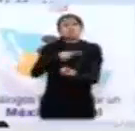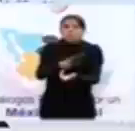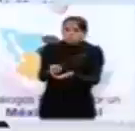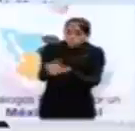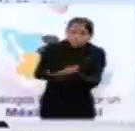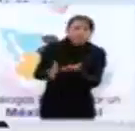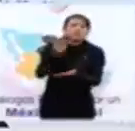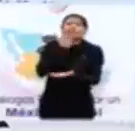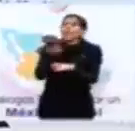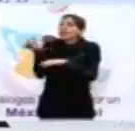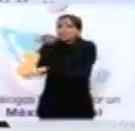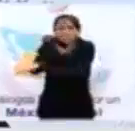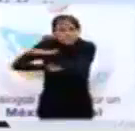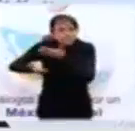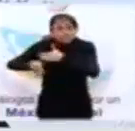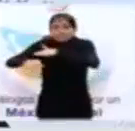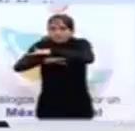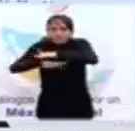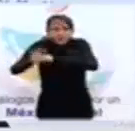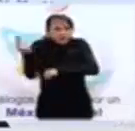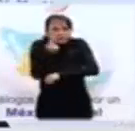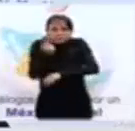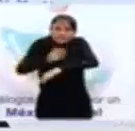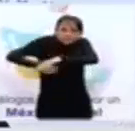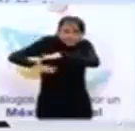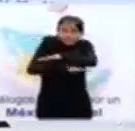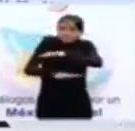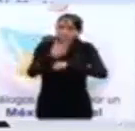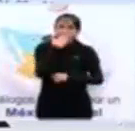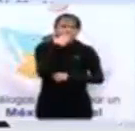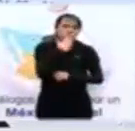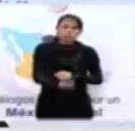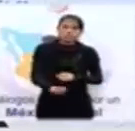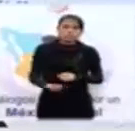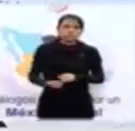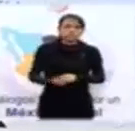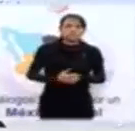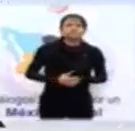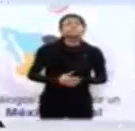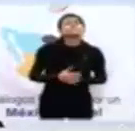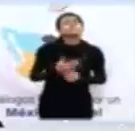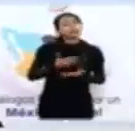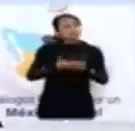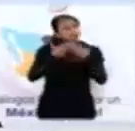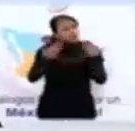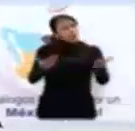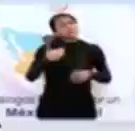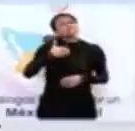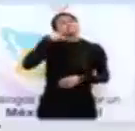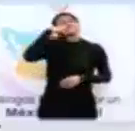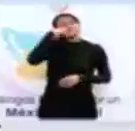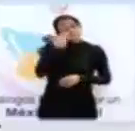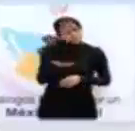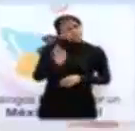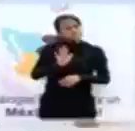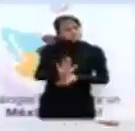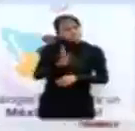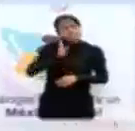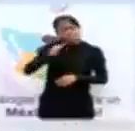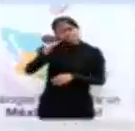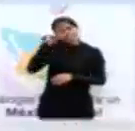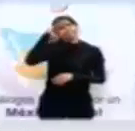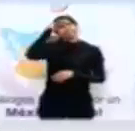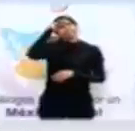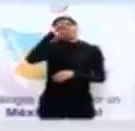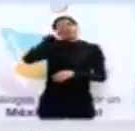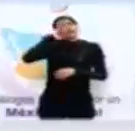etc. Pero yo quisiera invitar a una inquietud diferente, y es más en términos del potencial